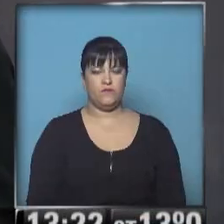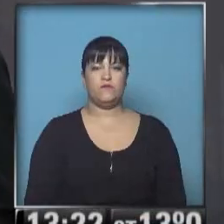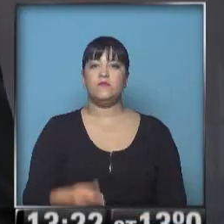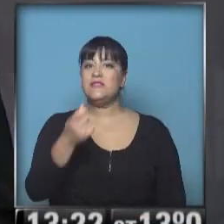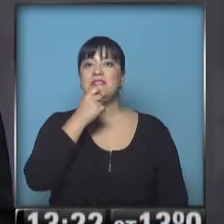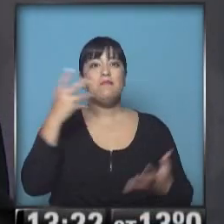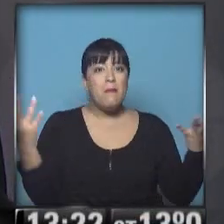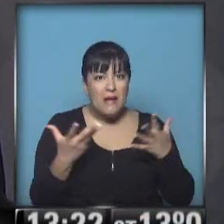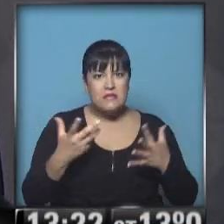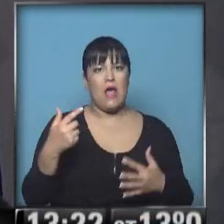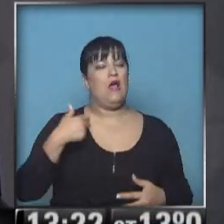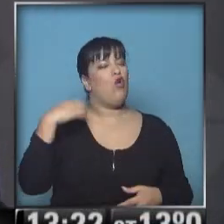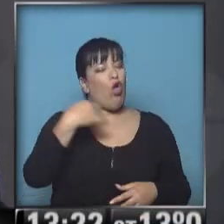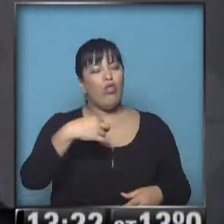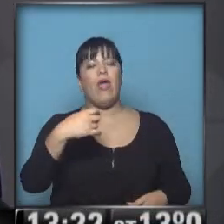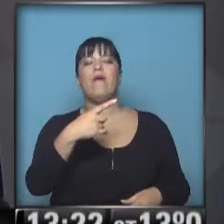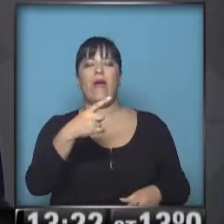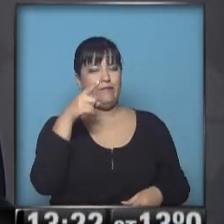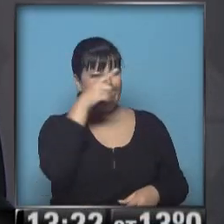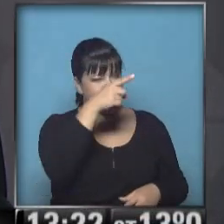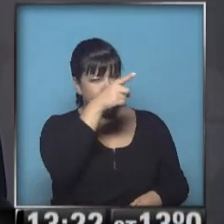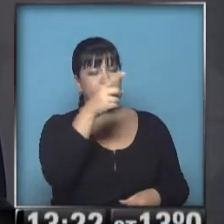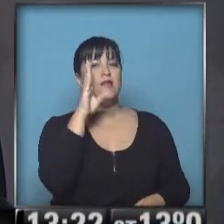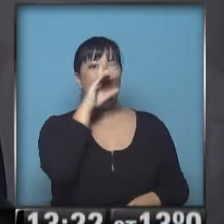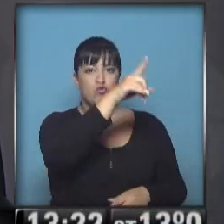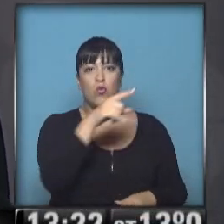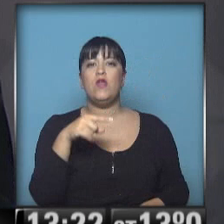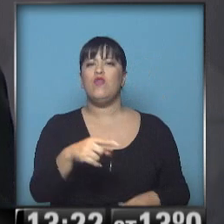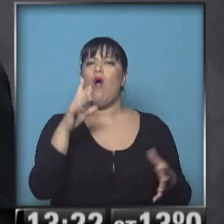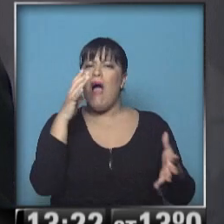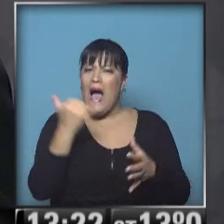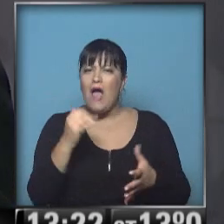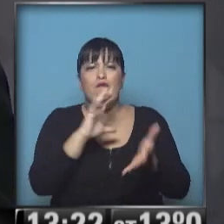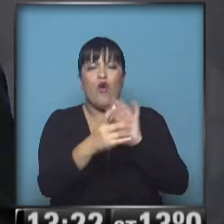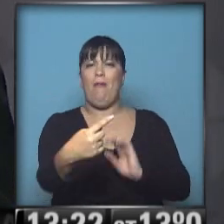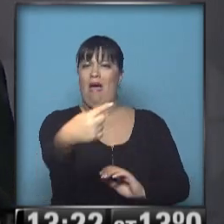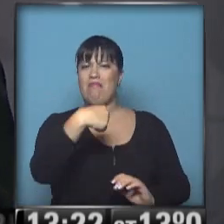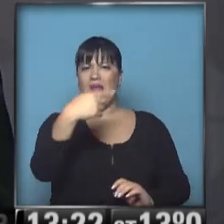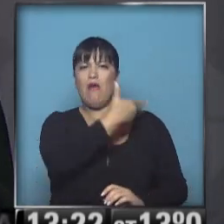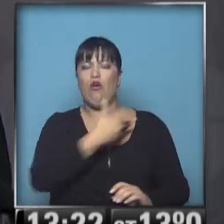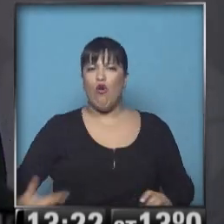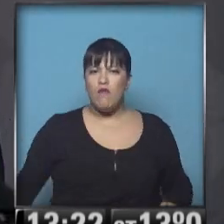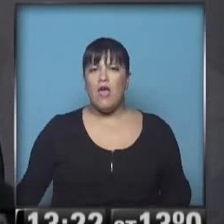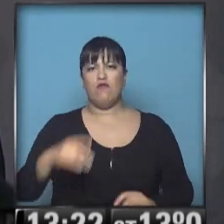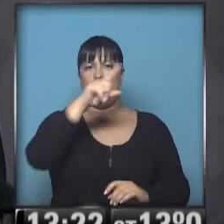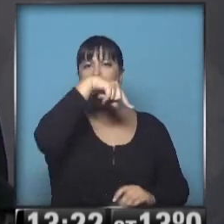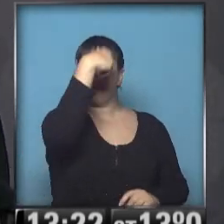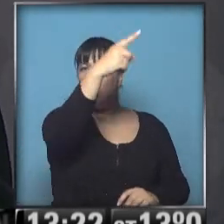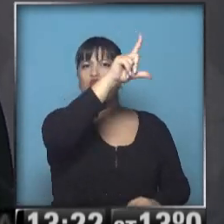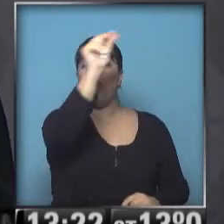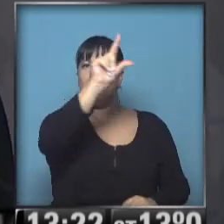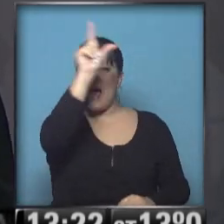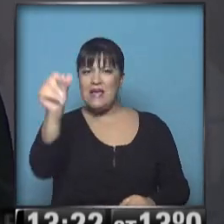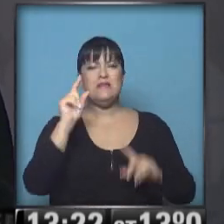Si me pasa algo, miren, al norte hay un ataque contra el gobierno desde el exterior y con ayuda desde el exterior,